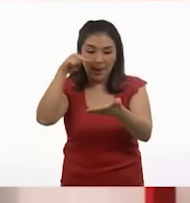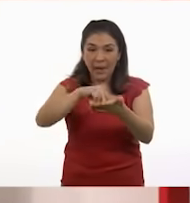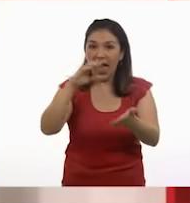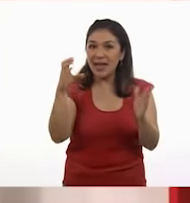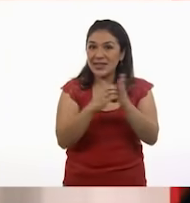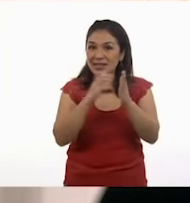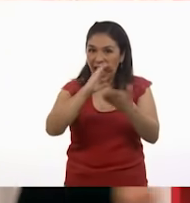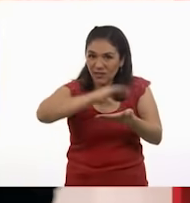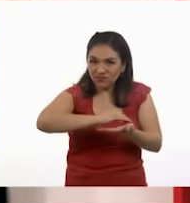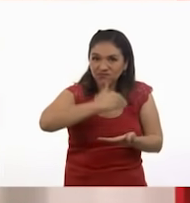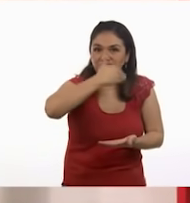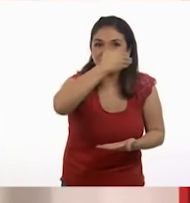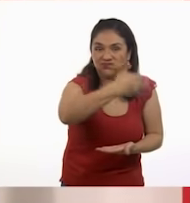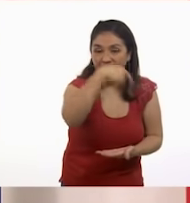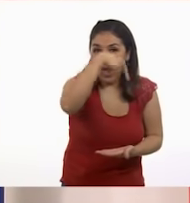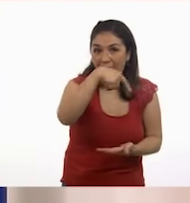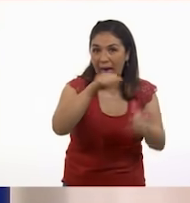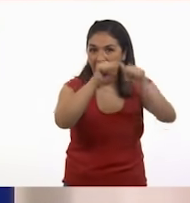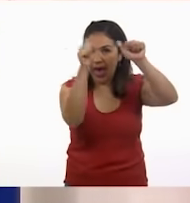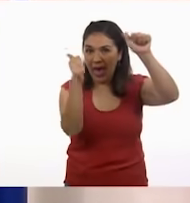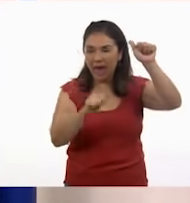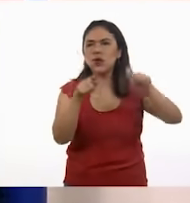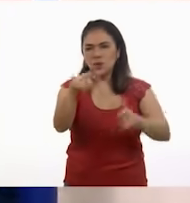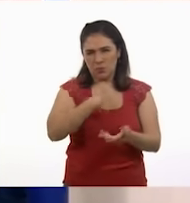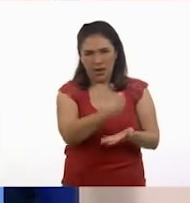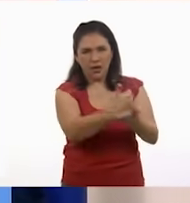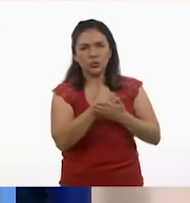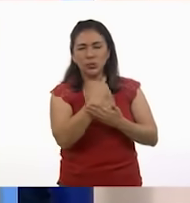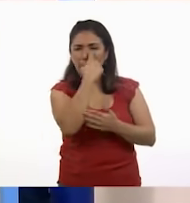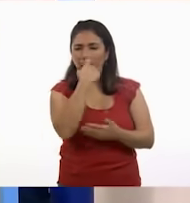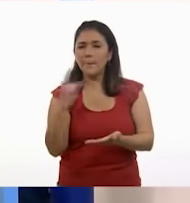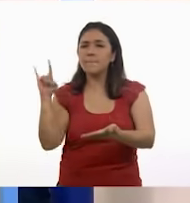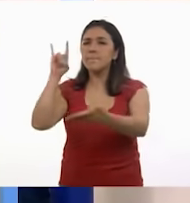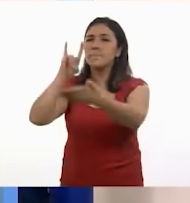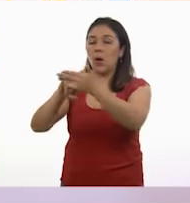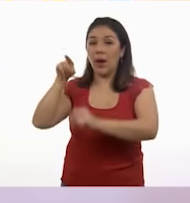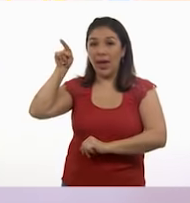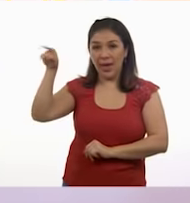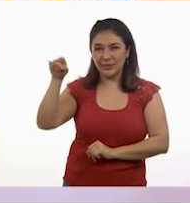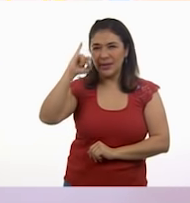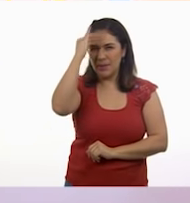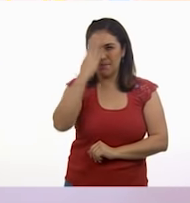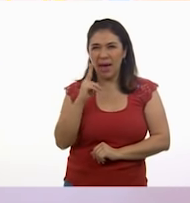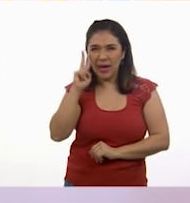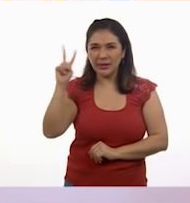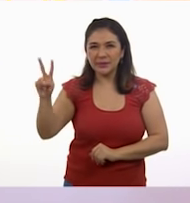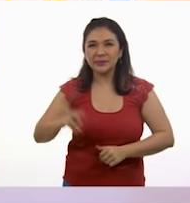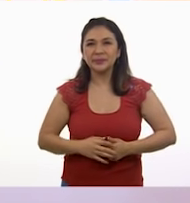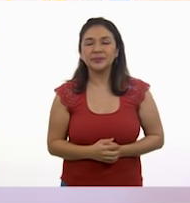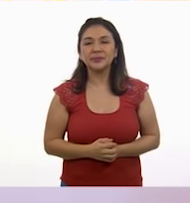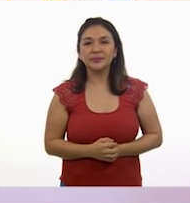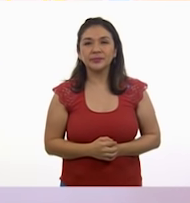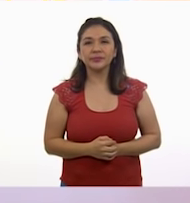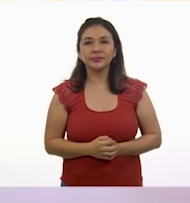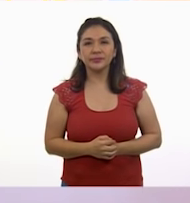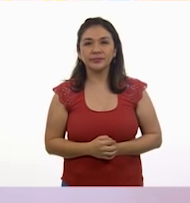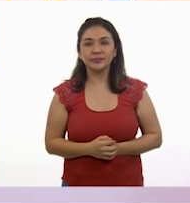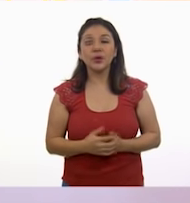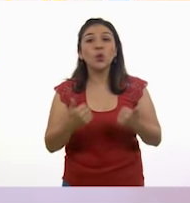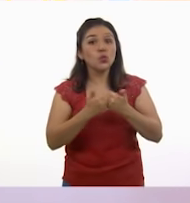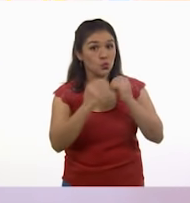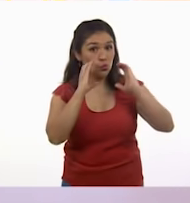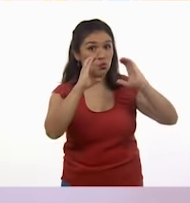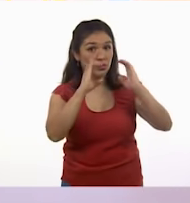os y me ayudas por favor a colocar esta imagen con mucho